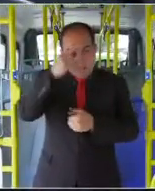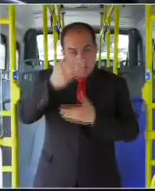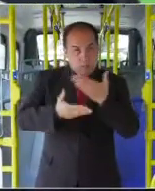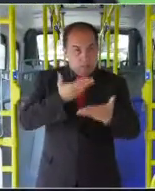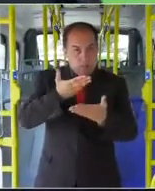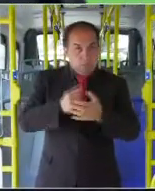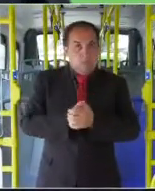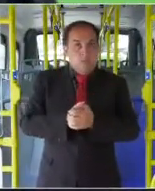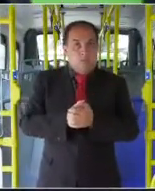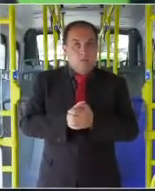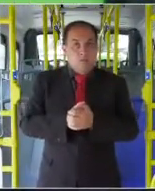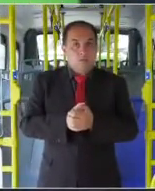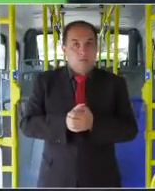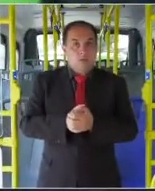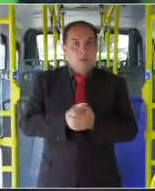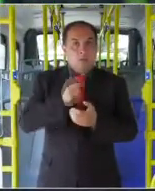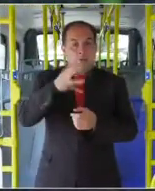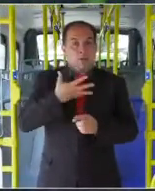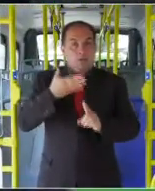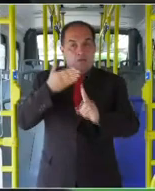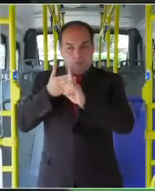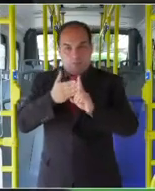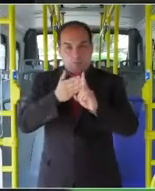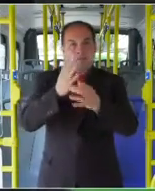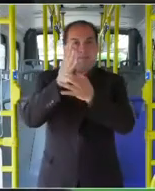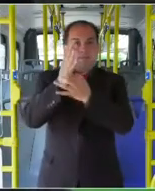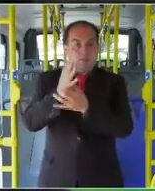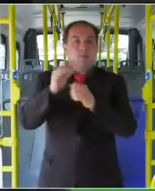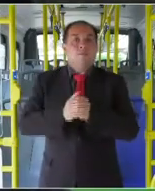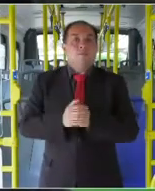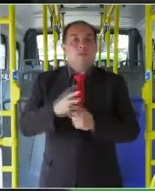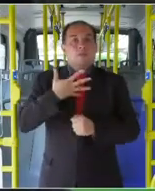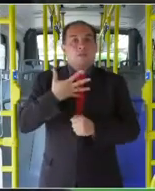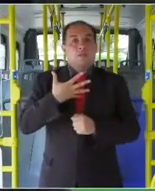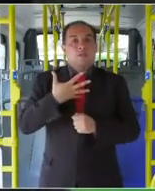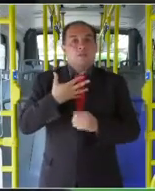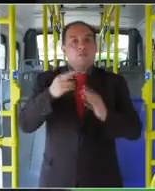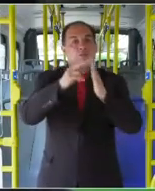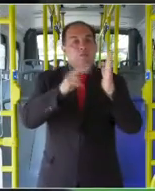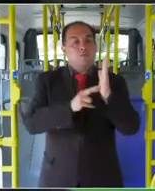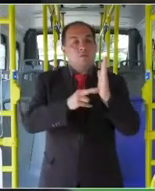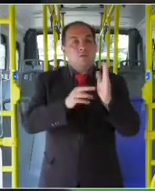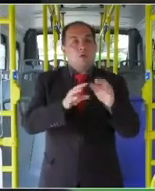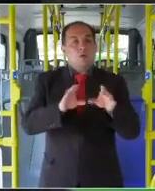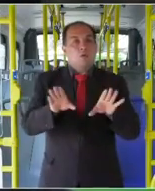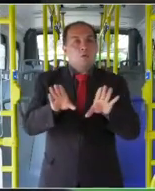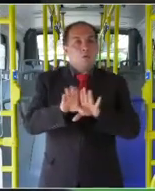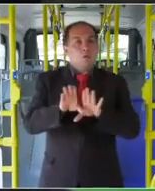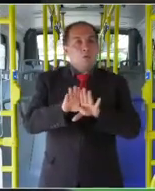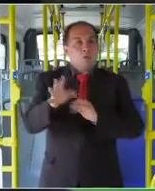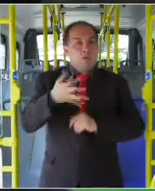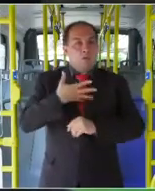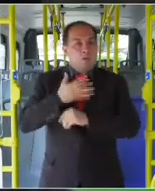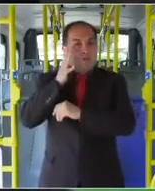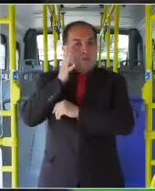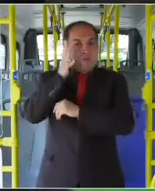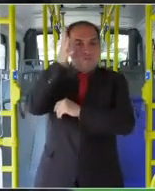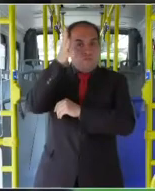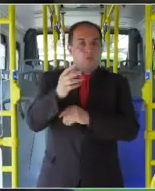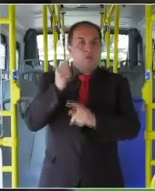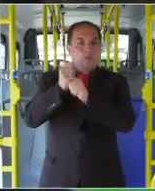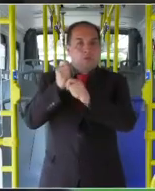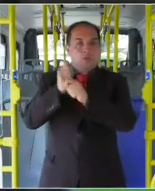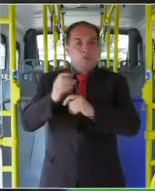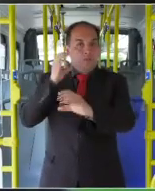es una compra para dar un servicio que cumple los objetivos establecidos y que pone un estándar sobre cuál debe ser el futuro del transporte en autobús en la